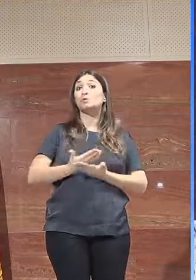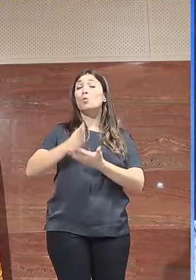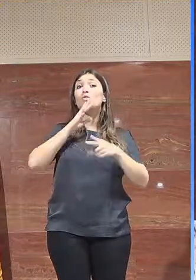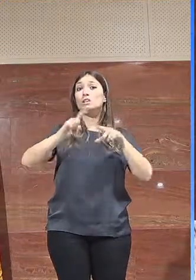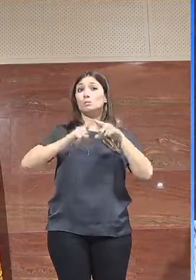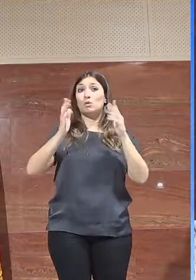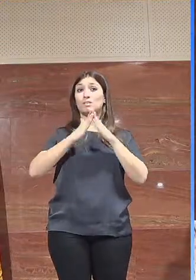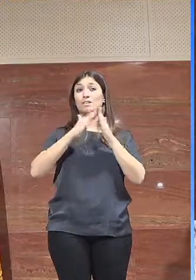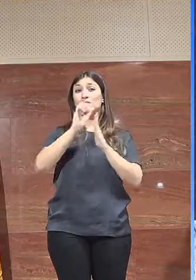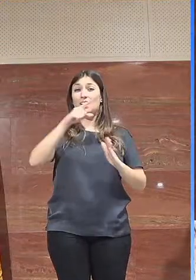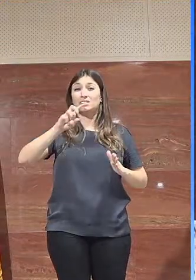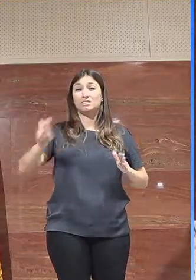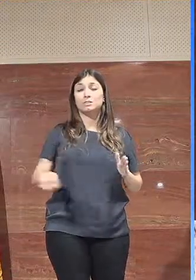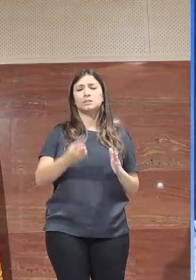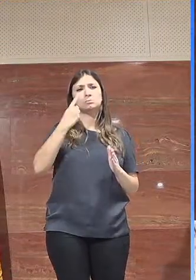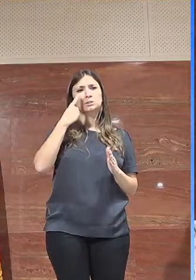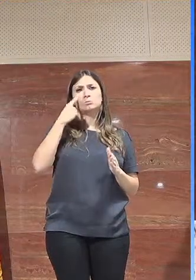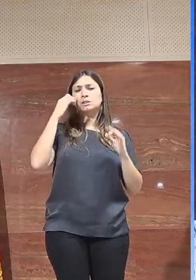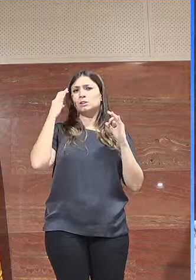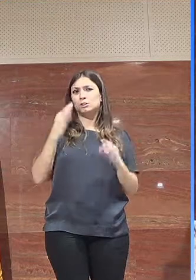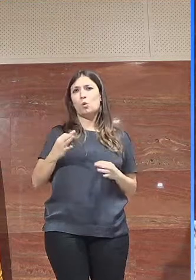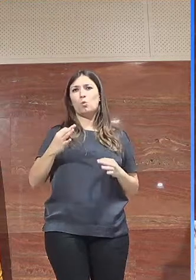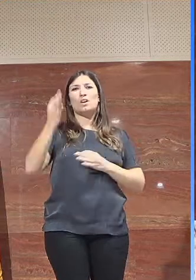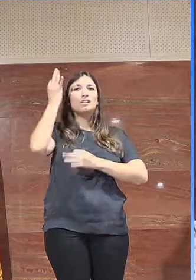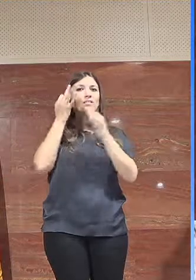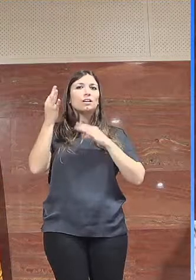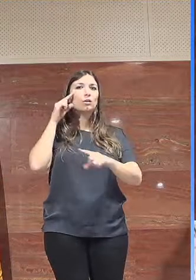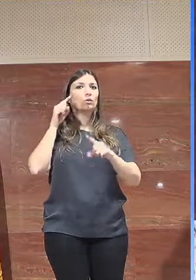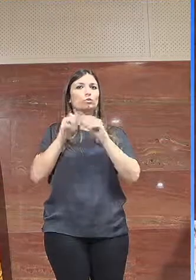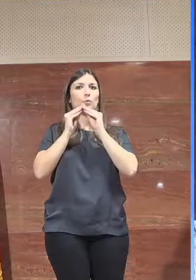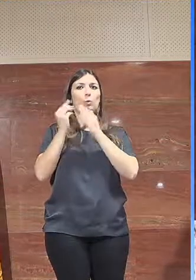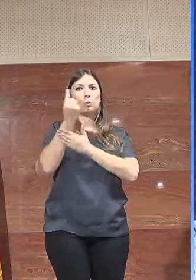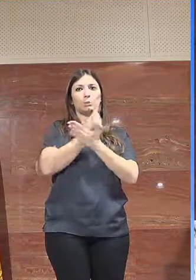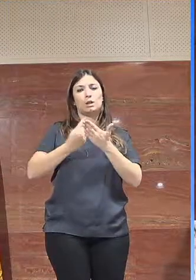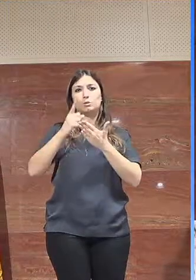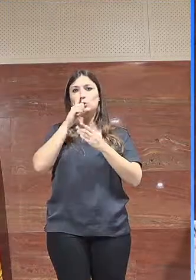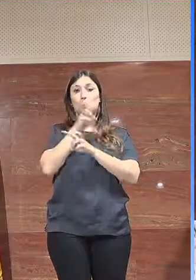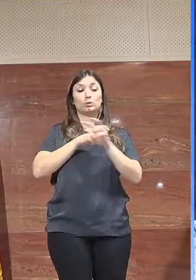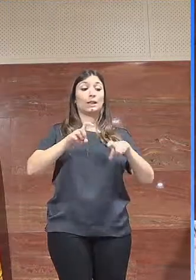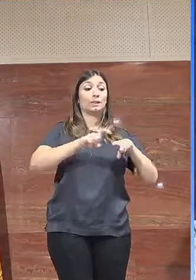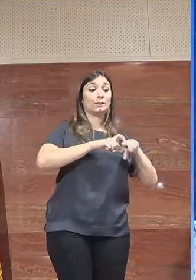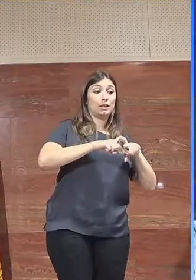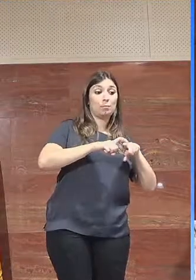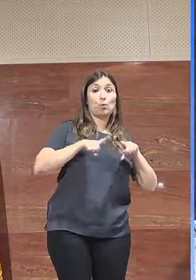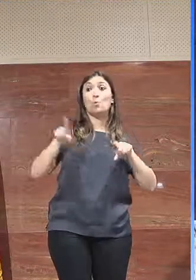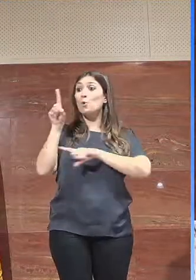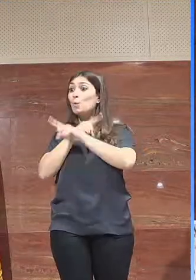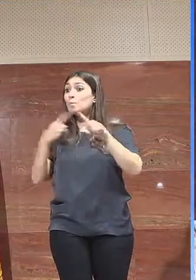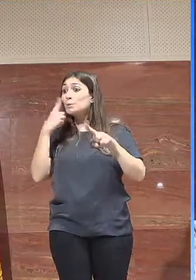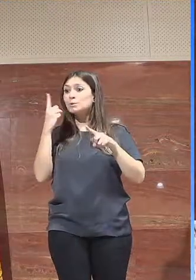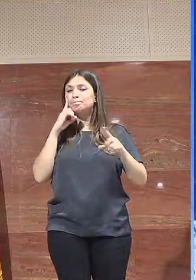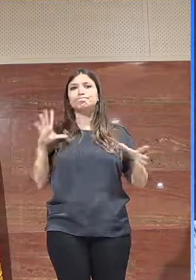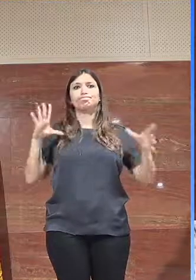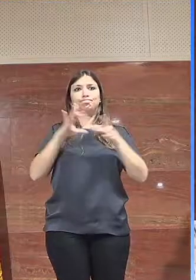tipologías seguro que van a surgir unos criterios de diseño casando las tipologías con los problemas detectados, ¿no? De forma